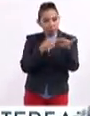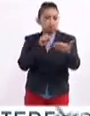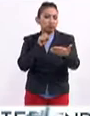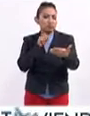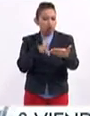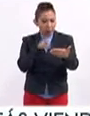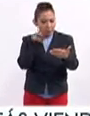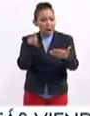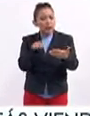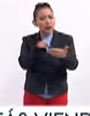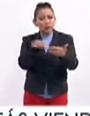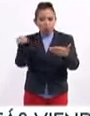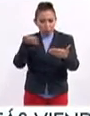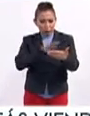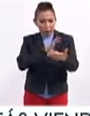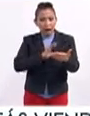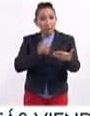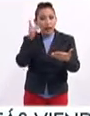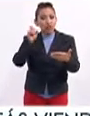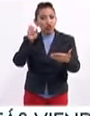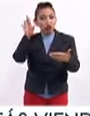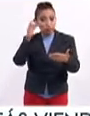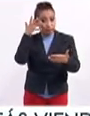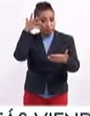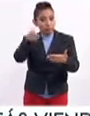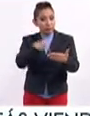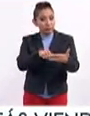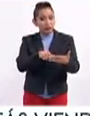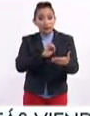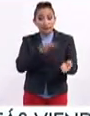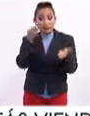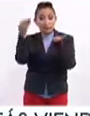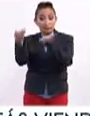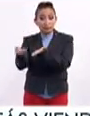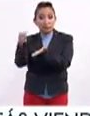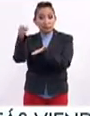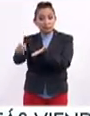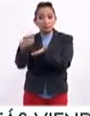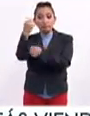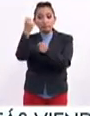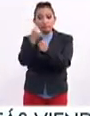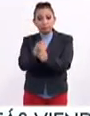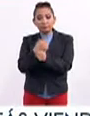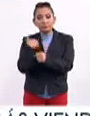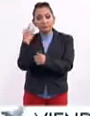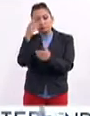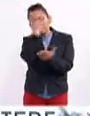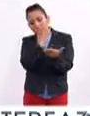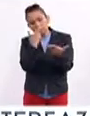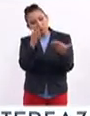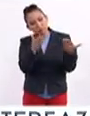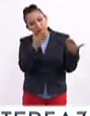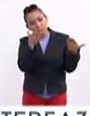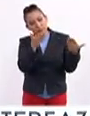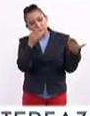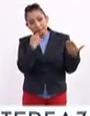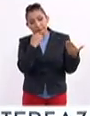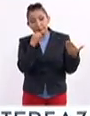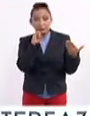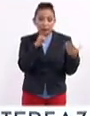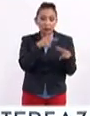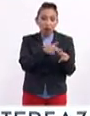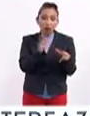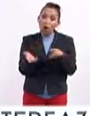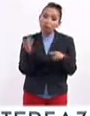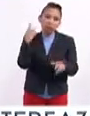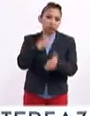usted puede ser candidato a doctor. Y una vez que lo entregas, pues es al año cuando te revisan todo y te dicen, ¿sabes qué? O sigues